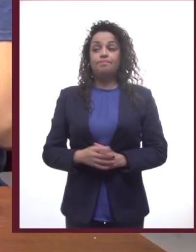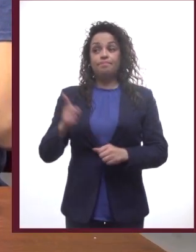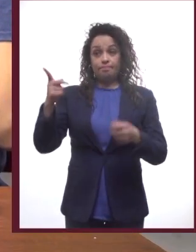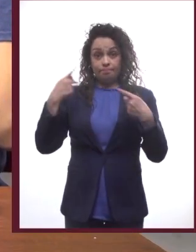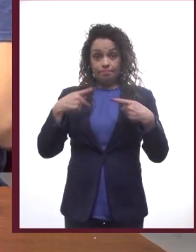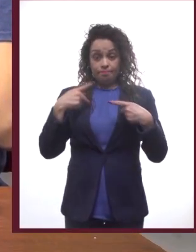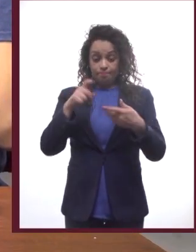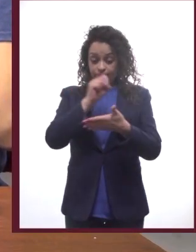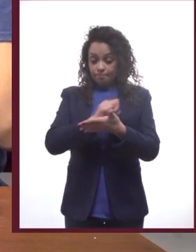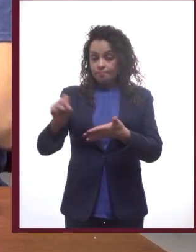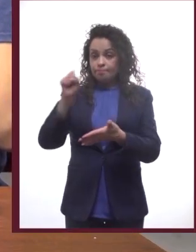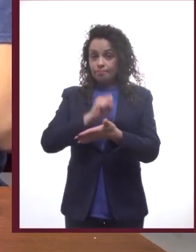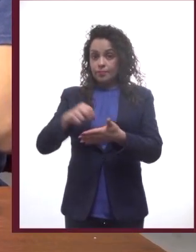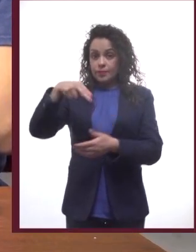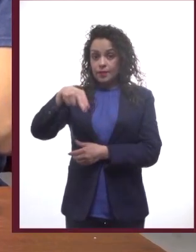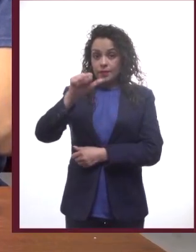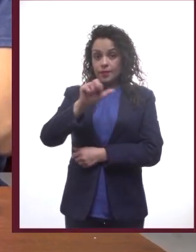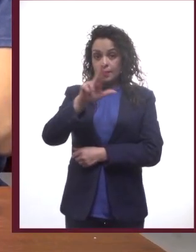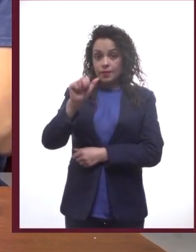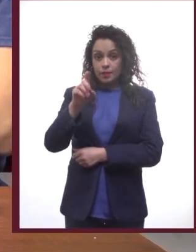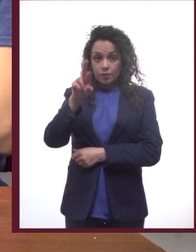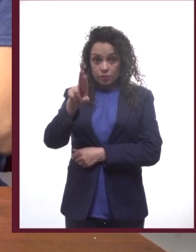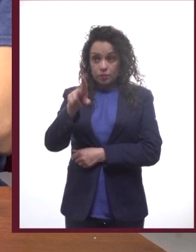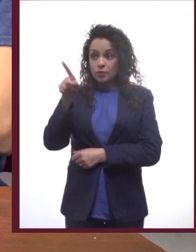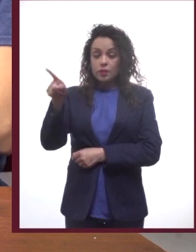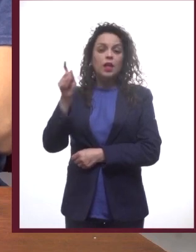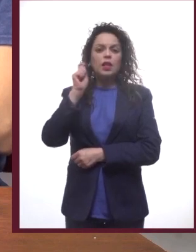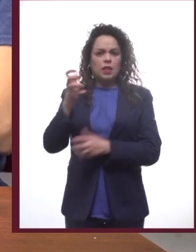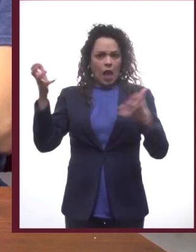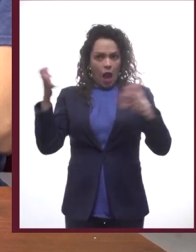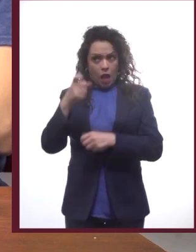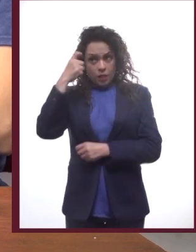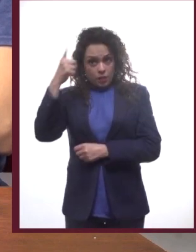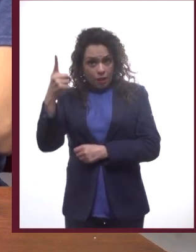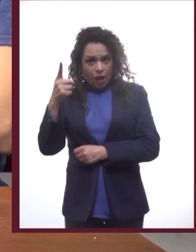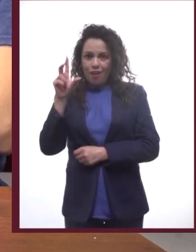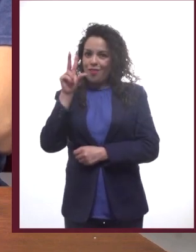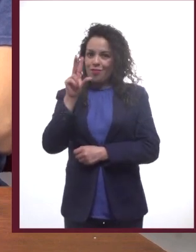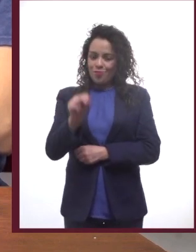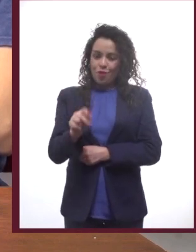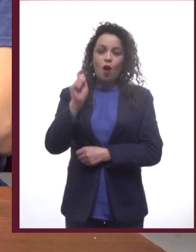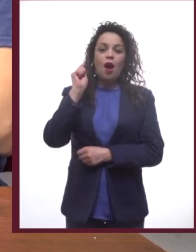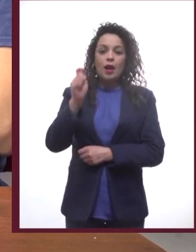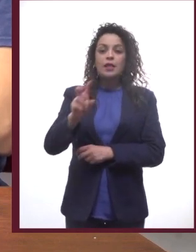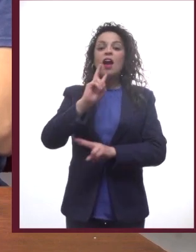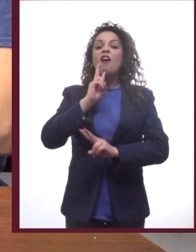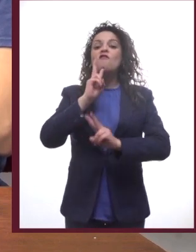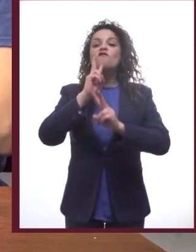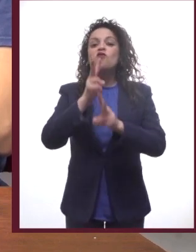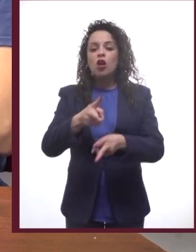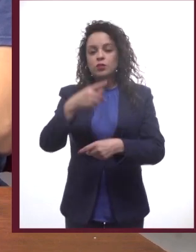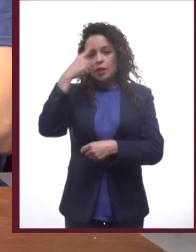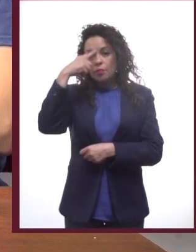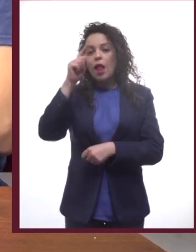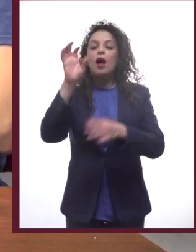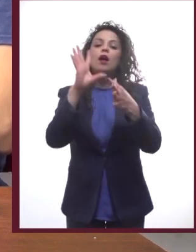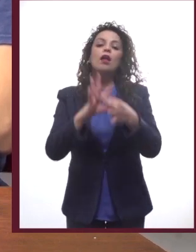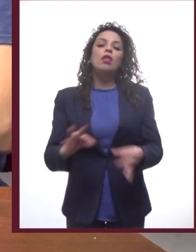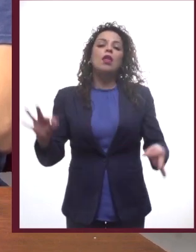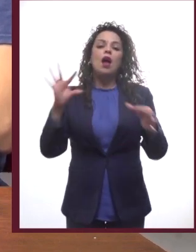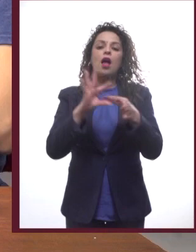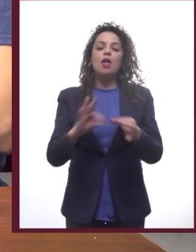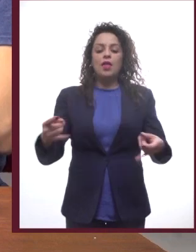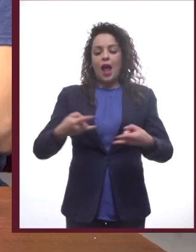El narrador no es necesariamente quien escribió la obra. Puede ser una voz narrativa que se encarga de contar la